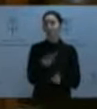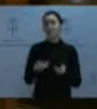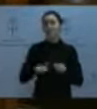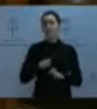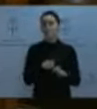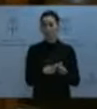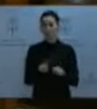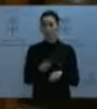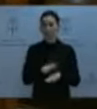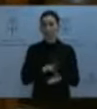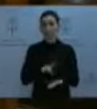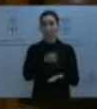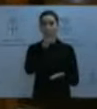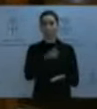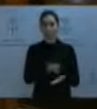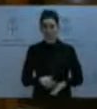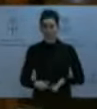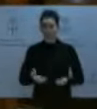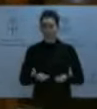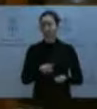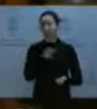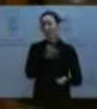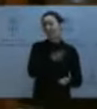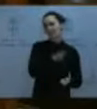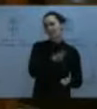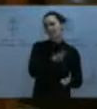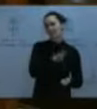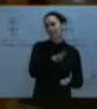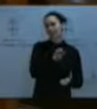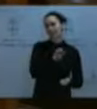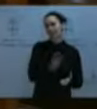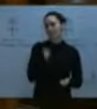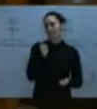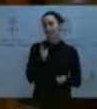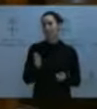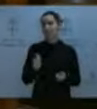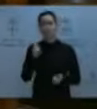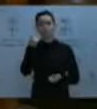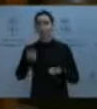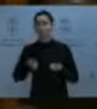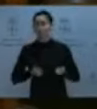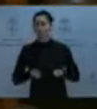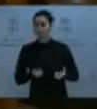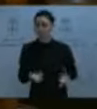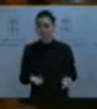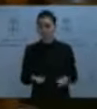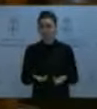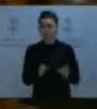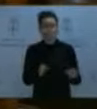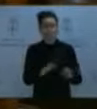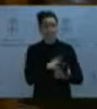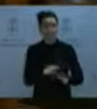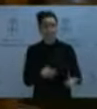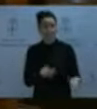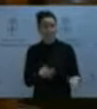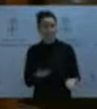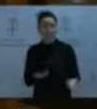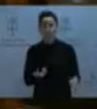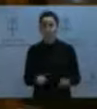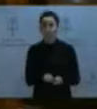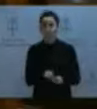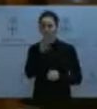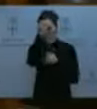el 13%, presentarlo como un éxito. Hay que hacer una reflexión sobre esta actitud de la señora ministra